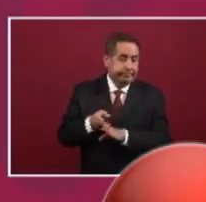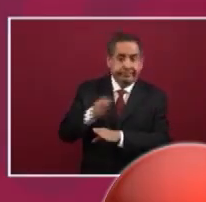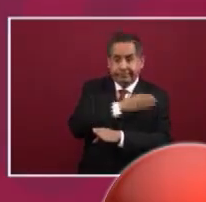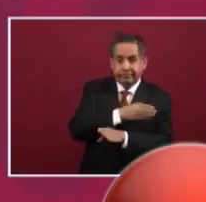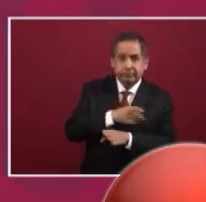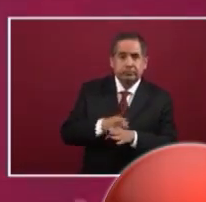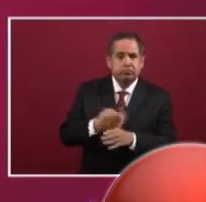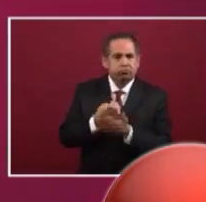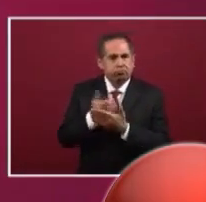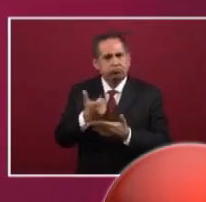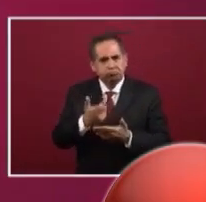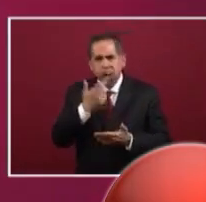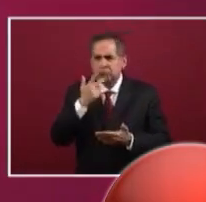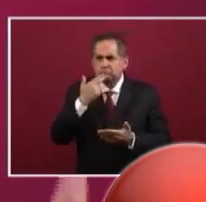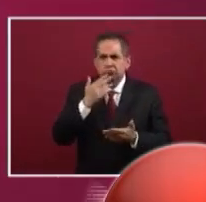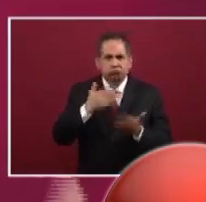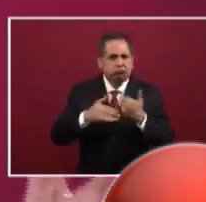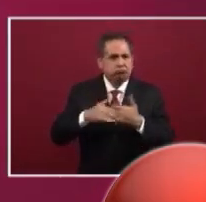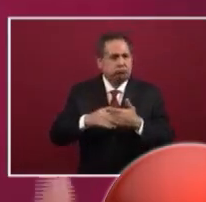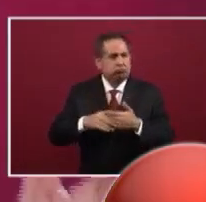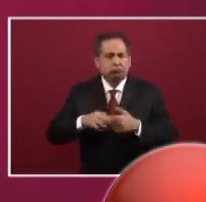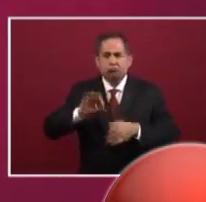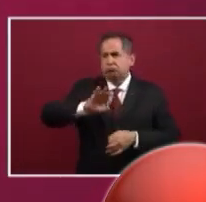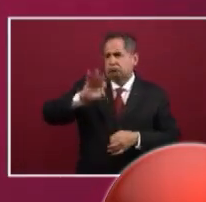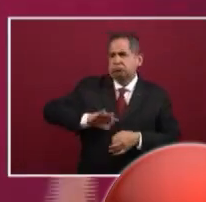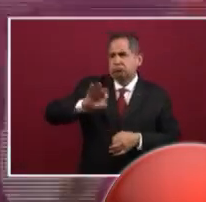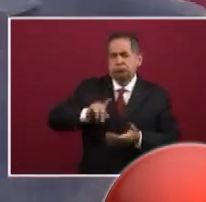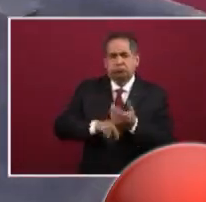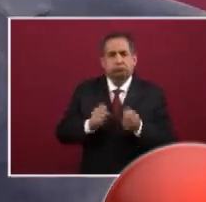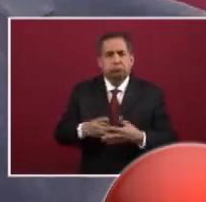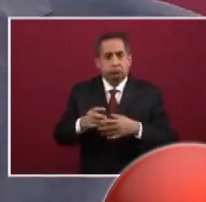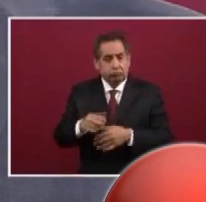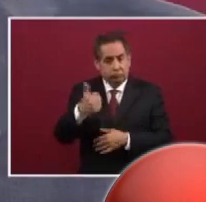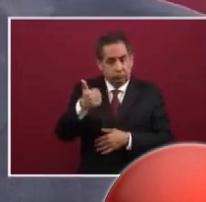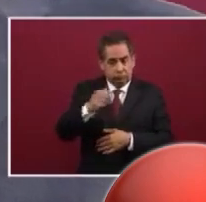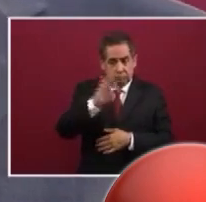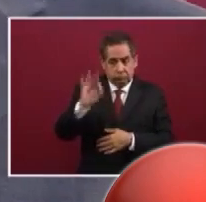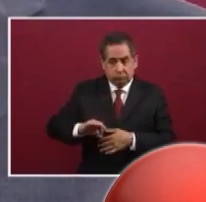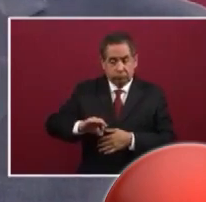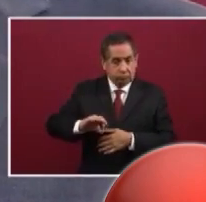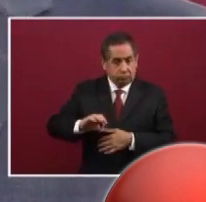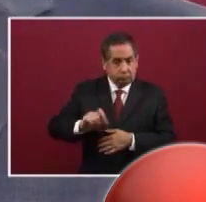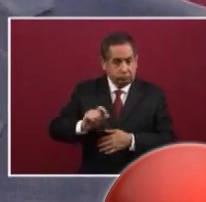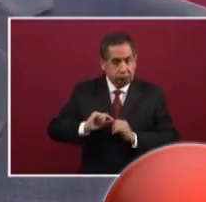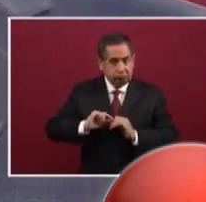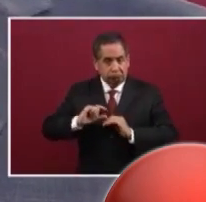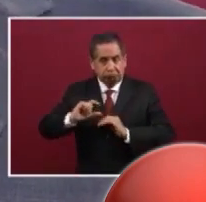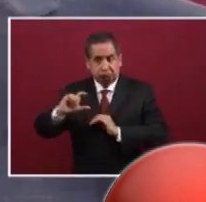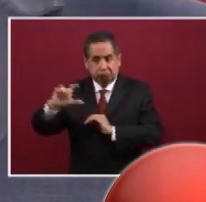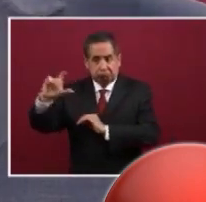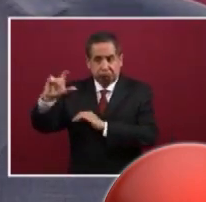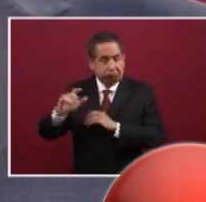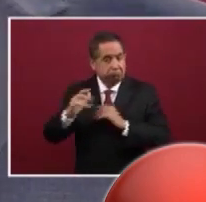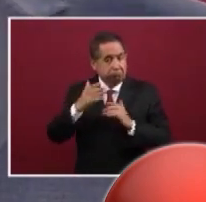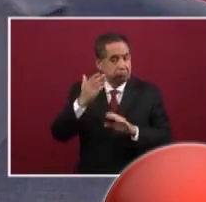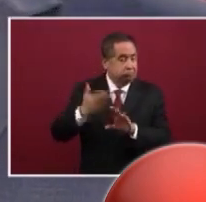México creció a una tasa promedio anual del 6%.